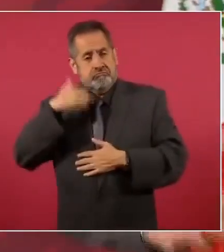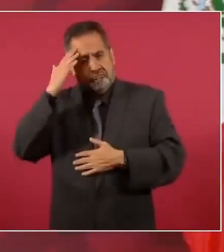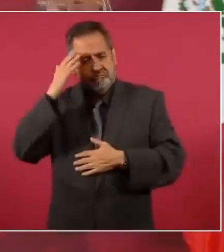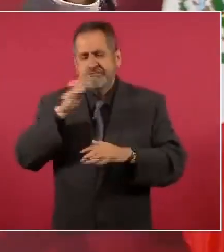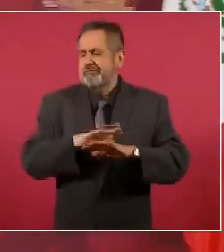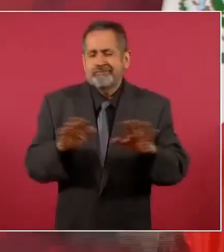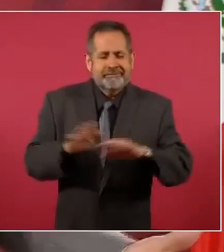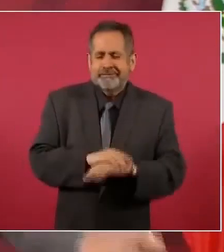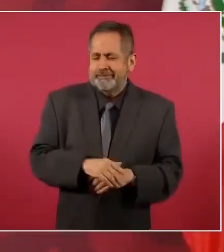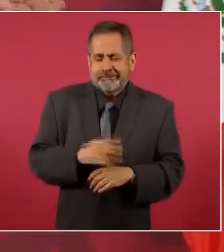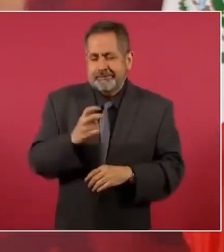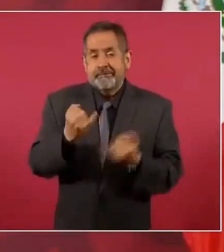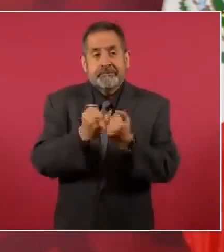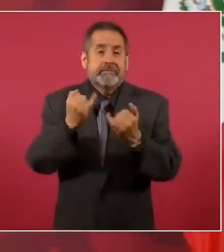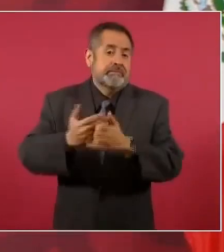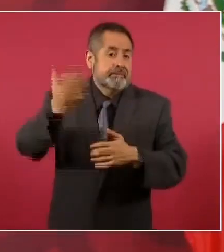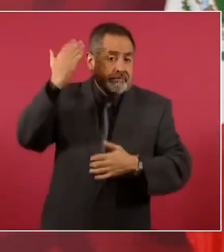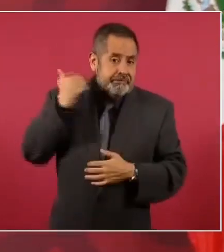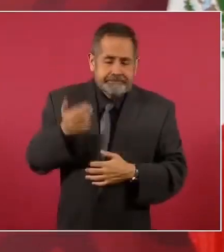como antes,